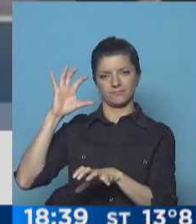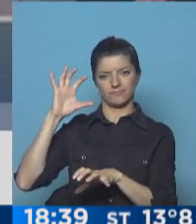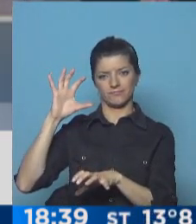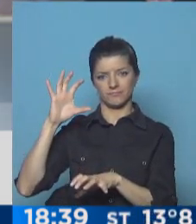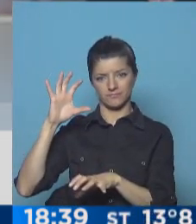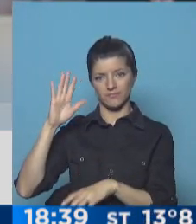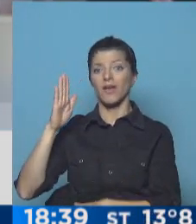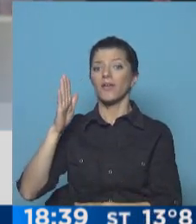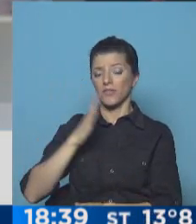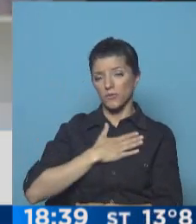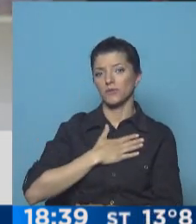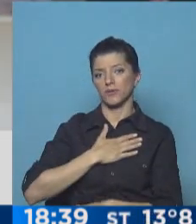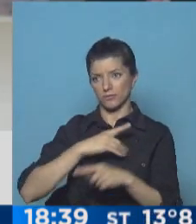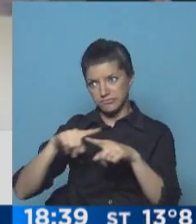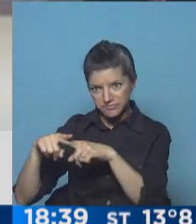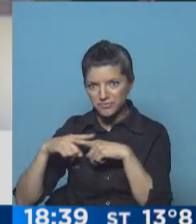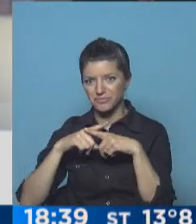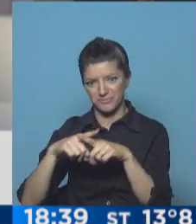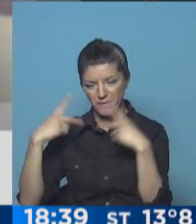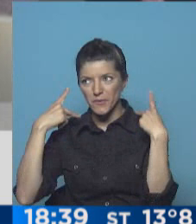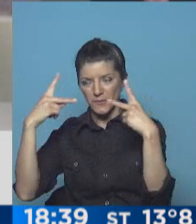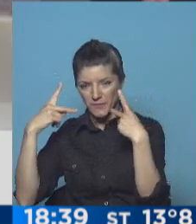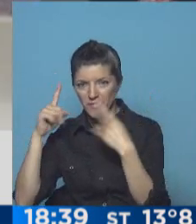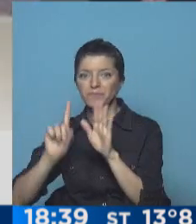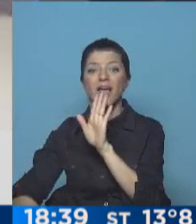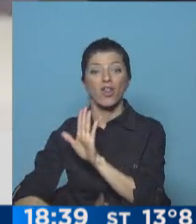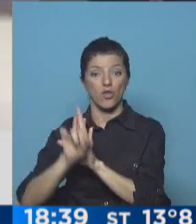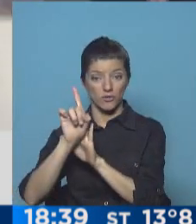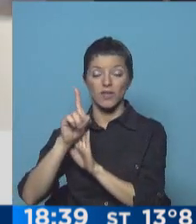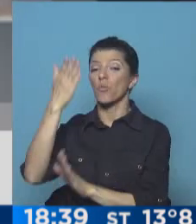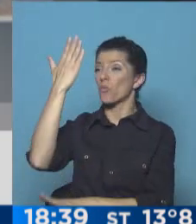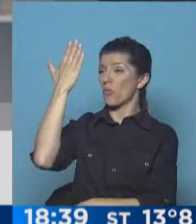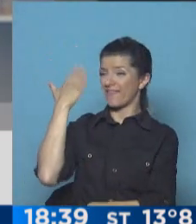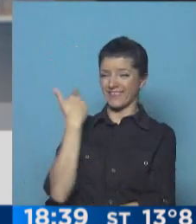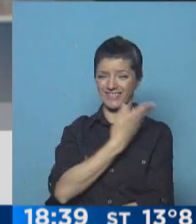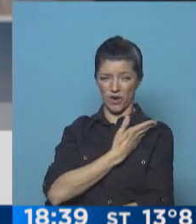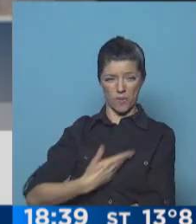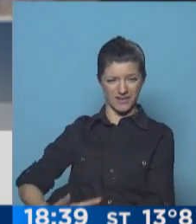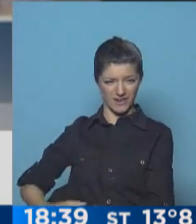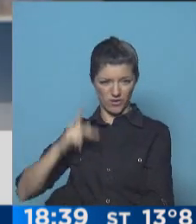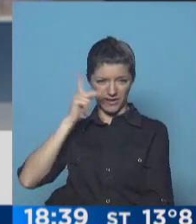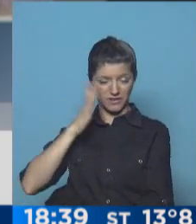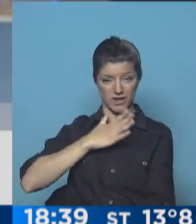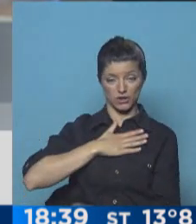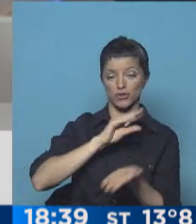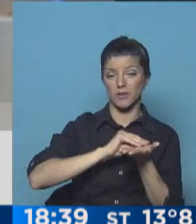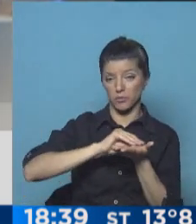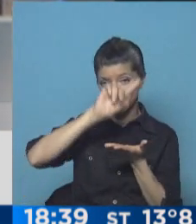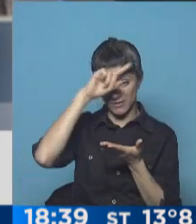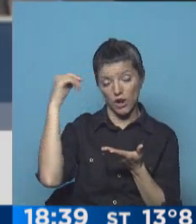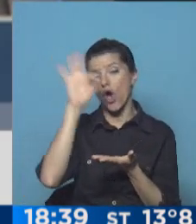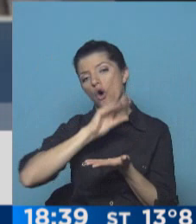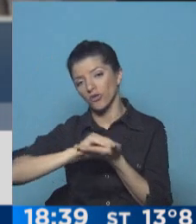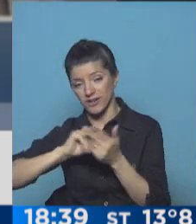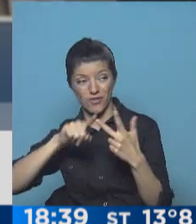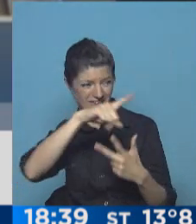de nuestras giras tumultuosas en Zona Norte, cuando Néstor era gobernador y yo era diputada nacional o senadora y Alicia